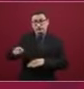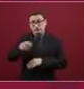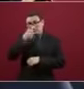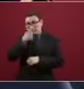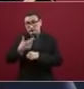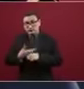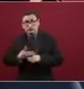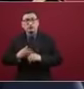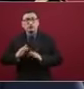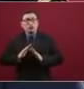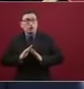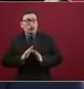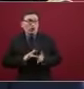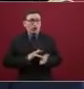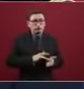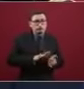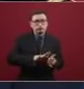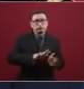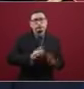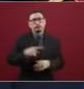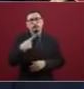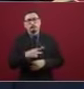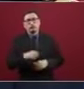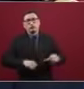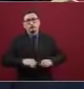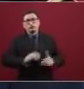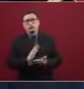injerencia en su actividad.